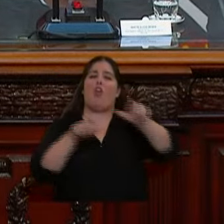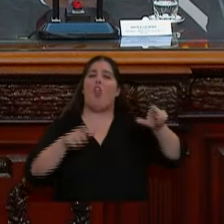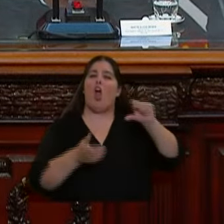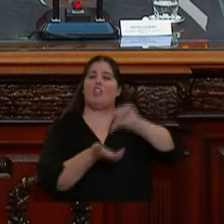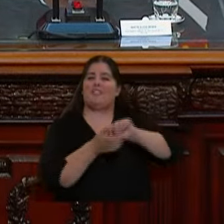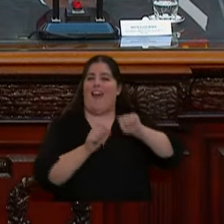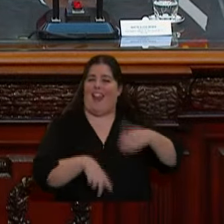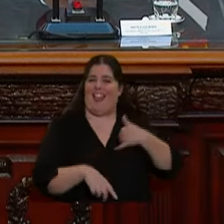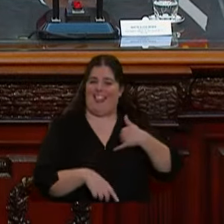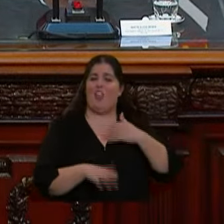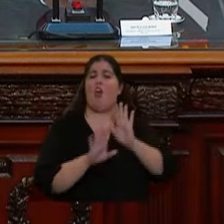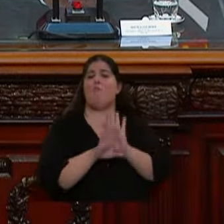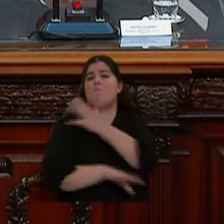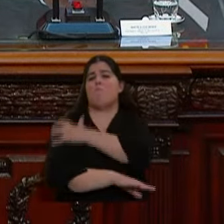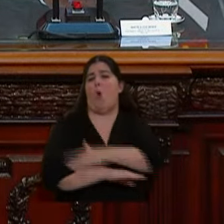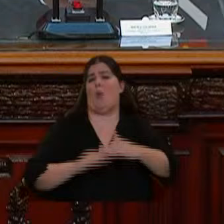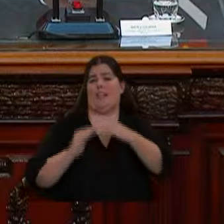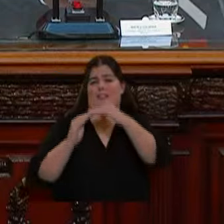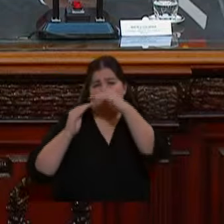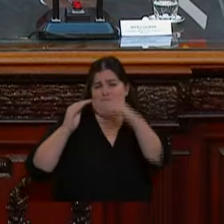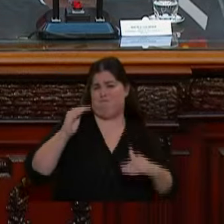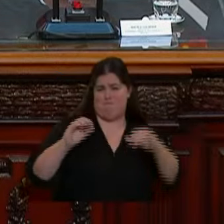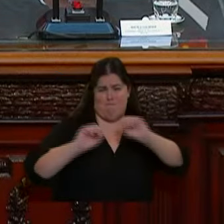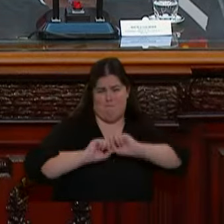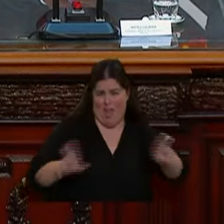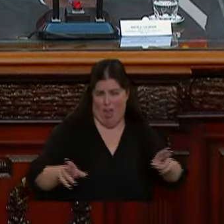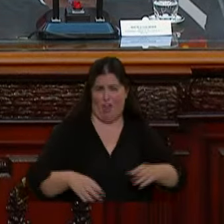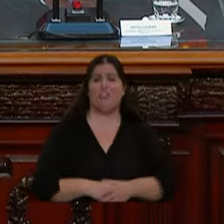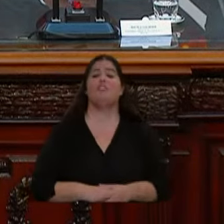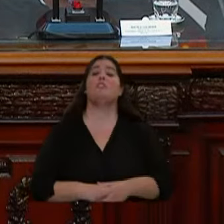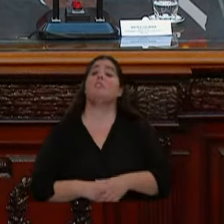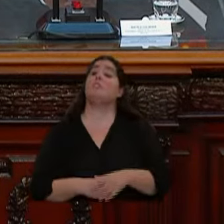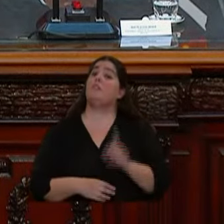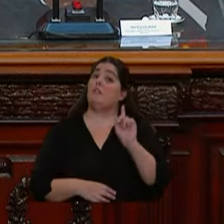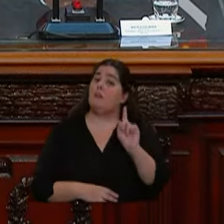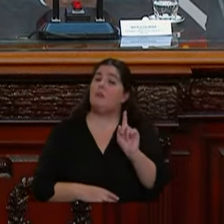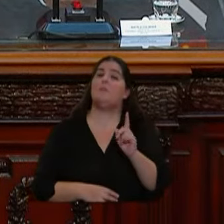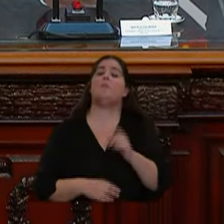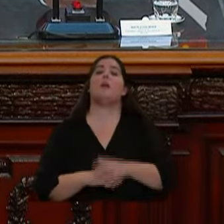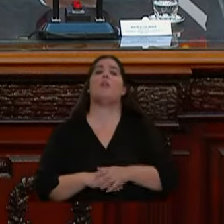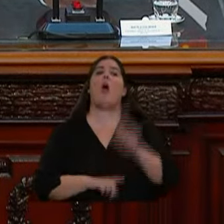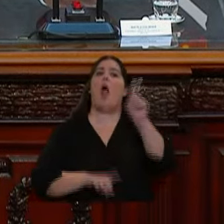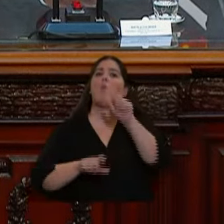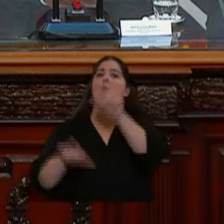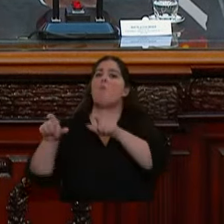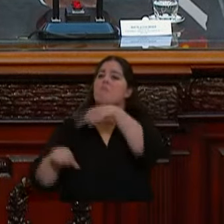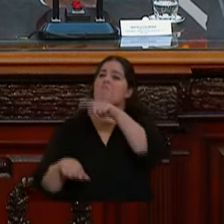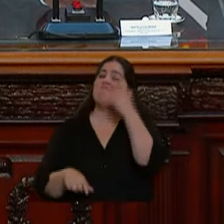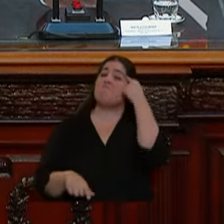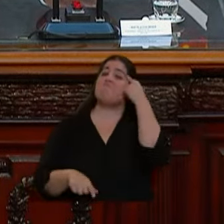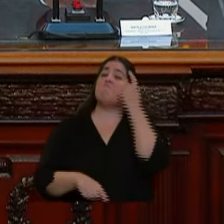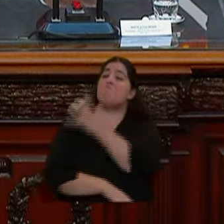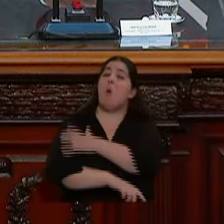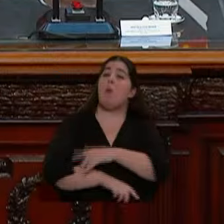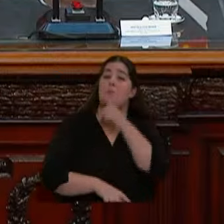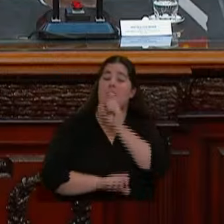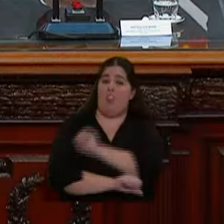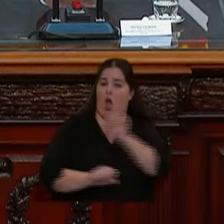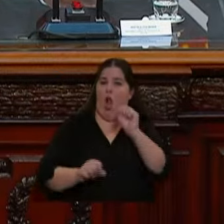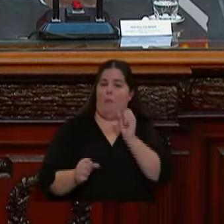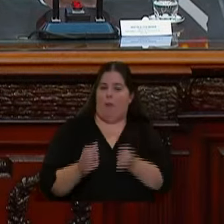se encuentran por debajo de la línea de pobreza. Sin embargo, para algunos pareciera que la pobreza apareció de un día para el